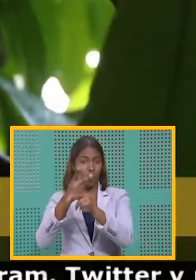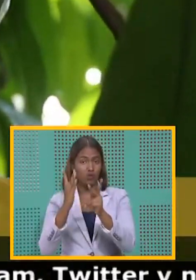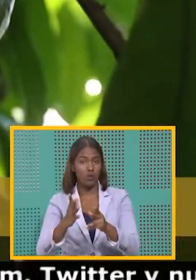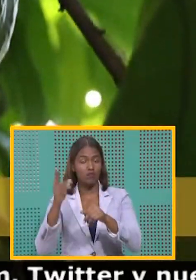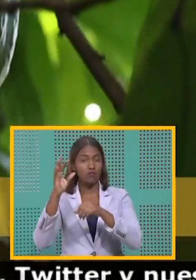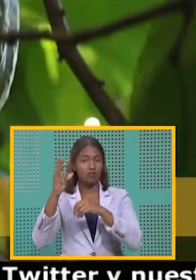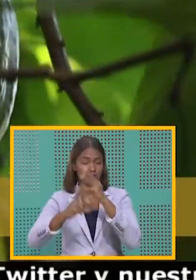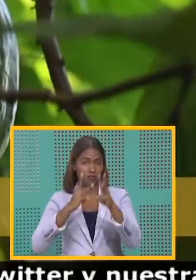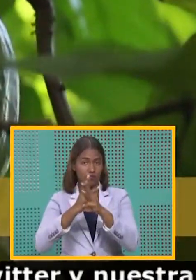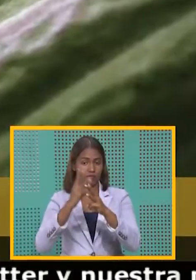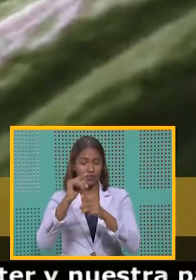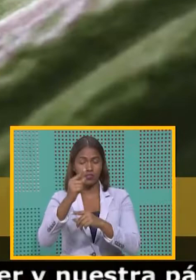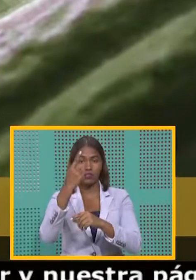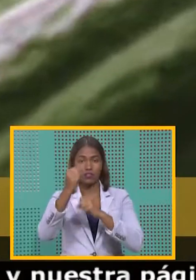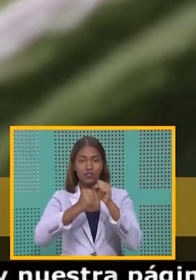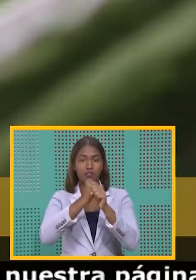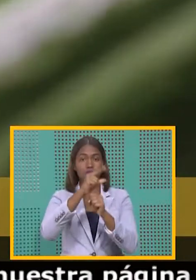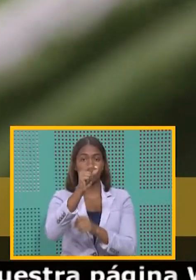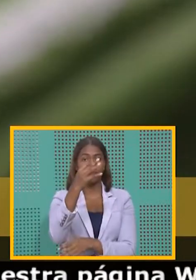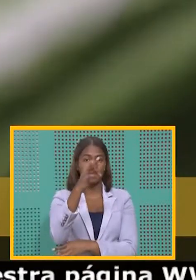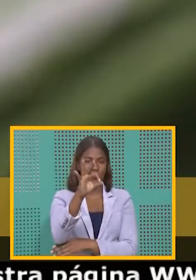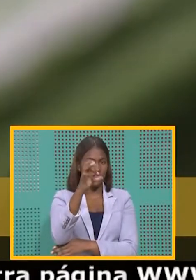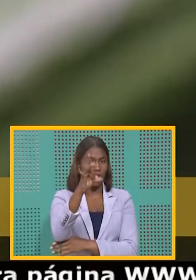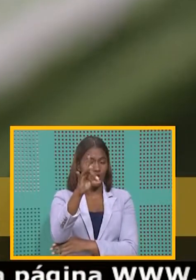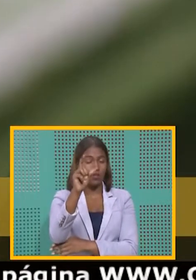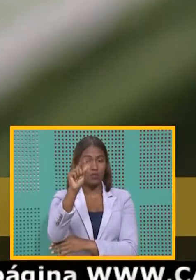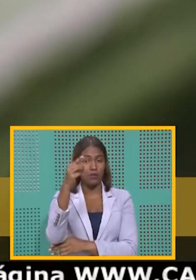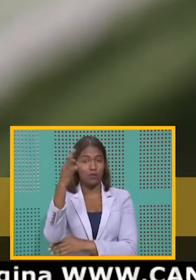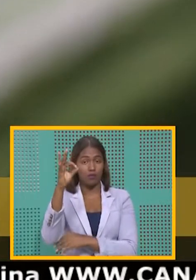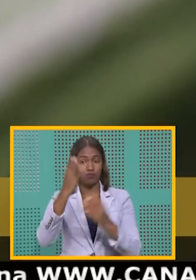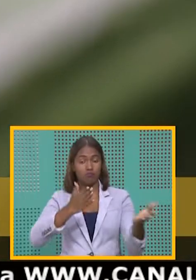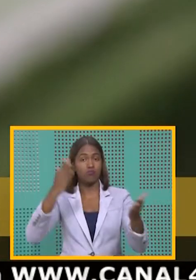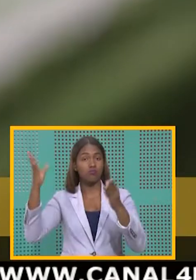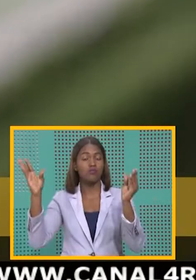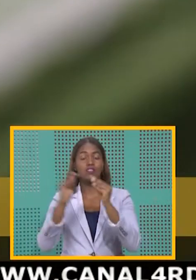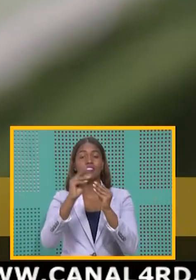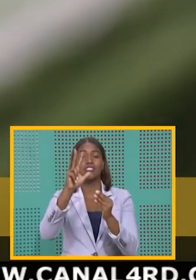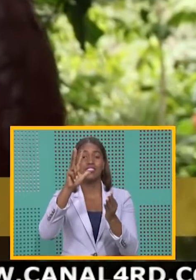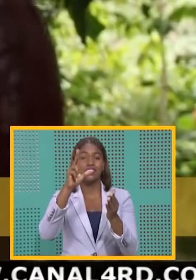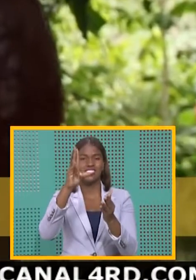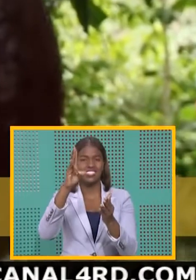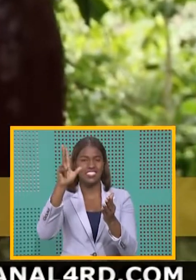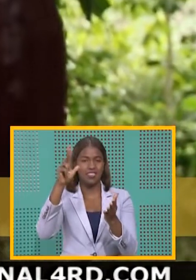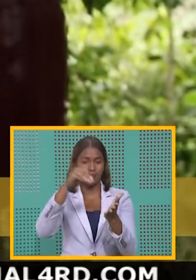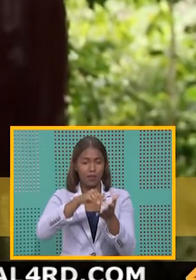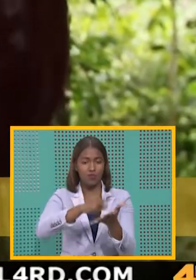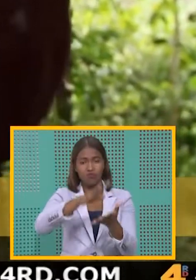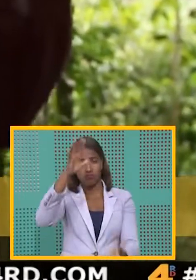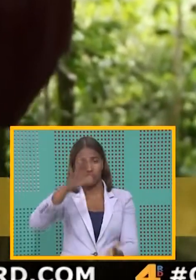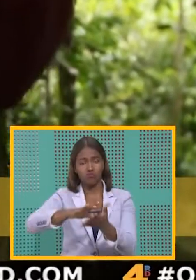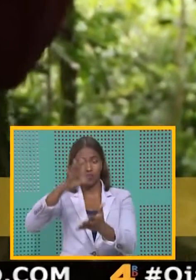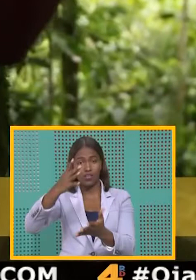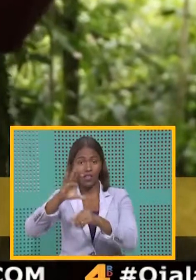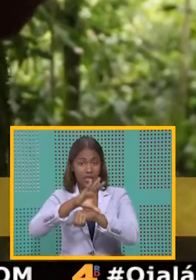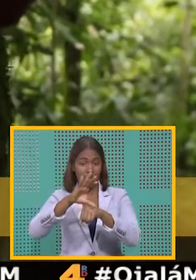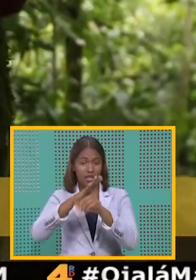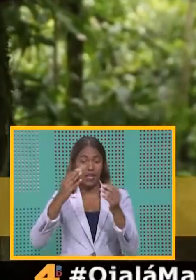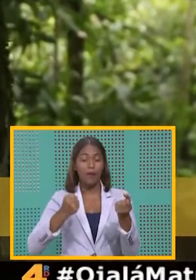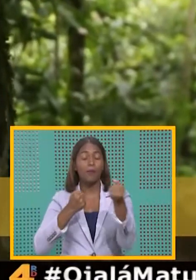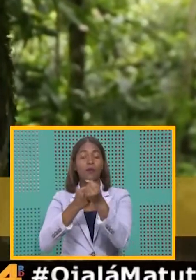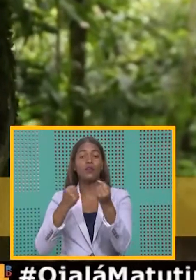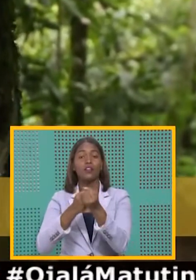periodo 2018-2019, el país exportó 73.000 toneladas métricas de cacao, aportando